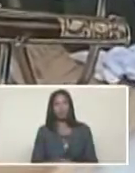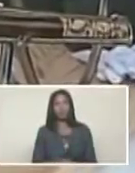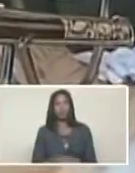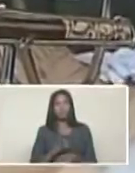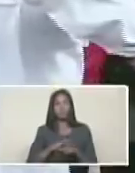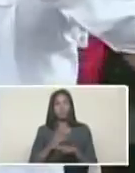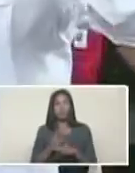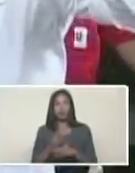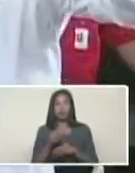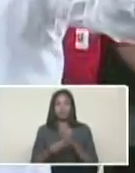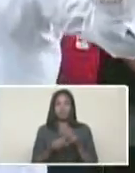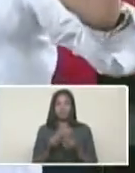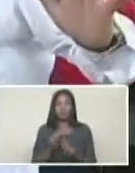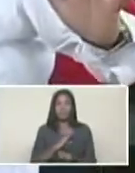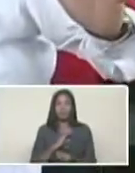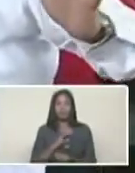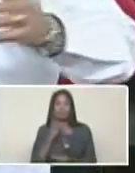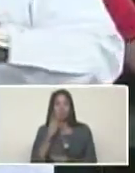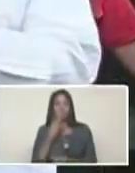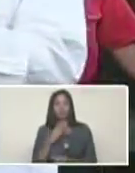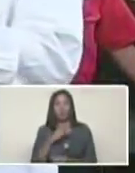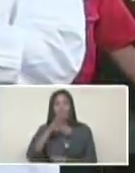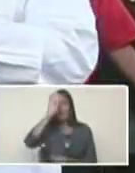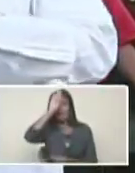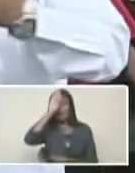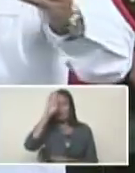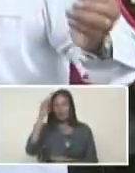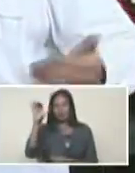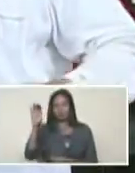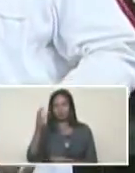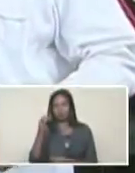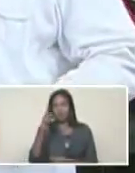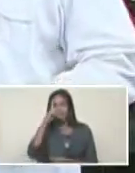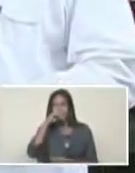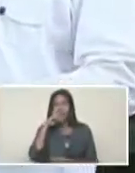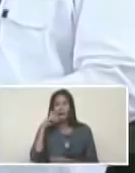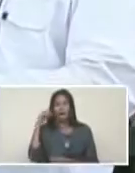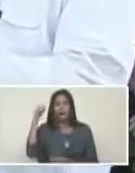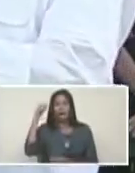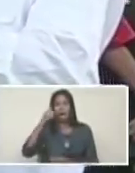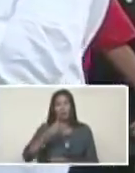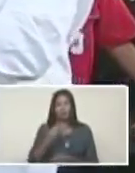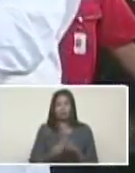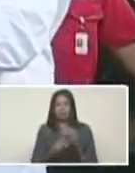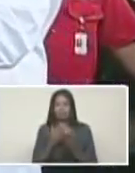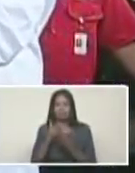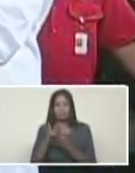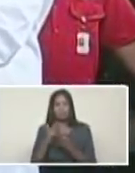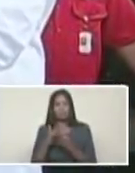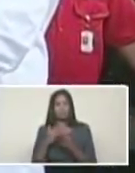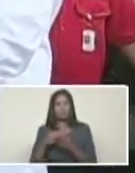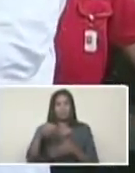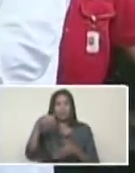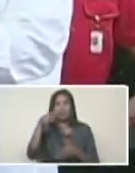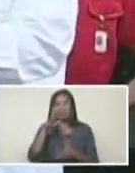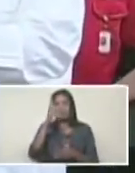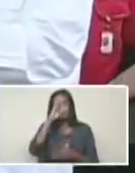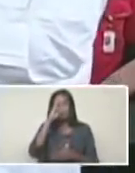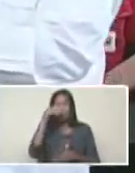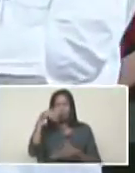lo hacíamos en Alemania. Durante muchos años se hizo en Alemania, depositamos el dinero en